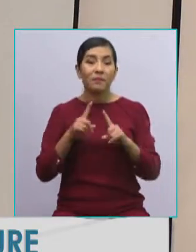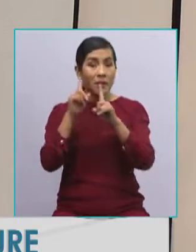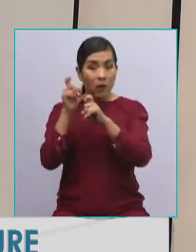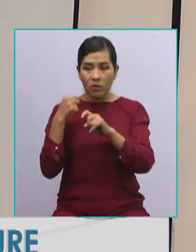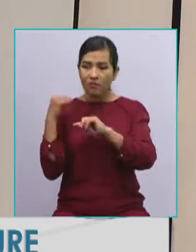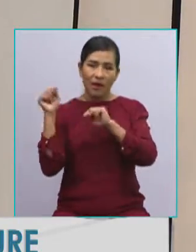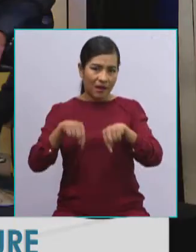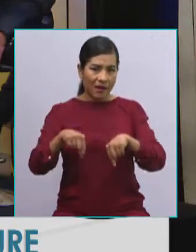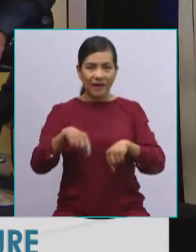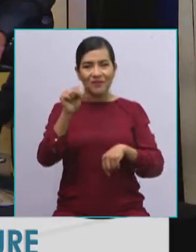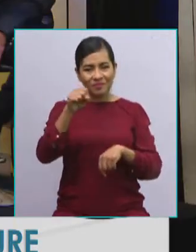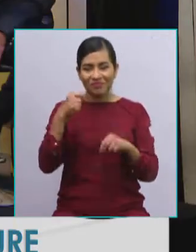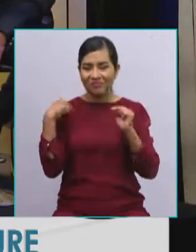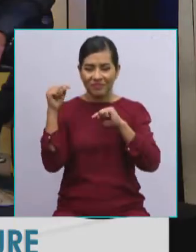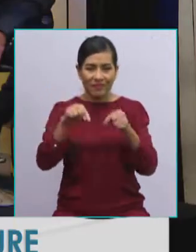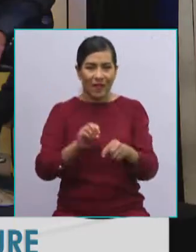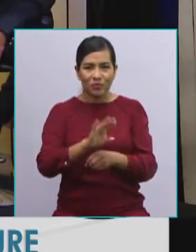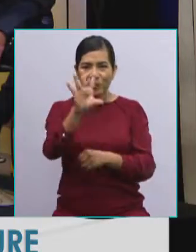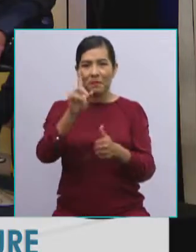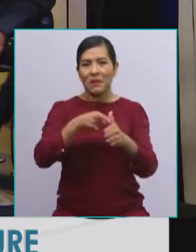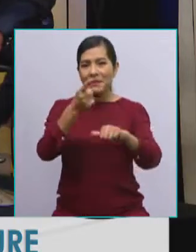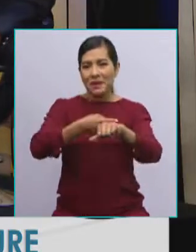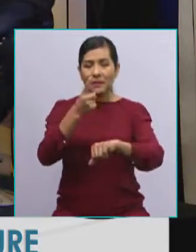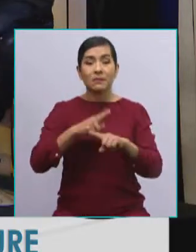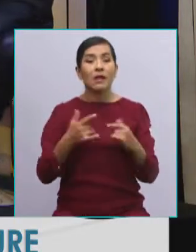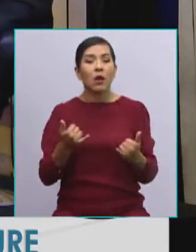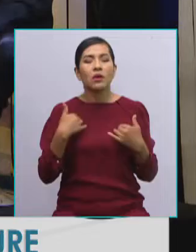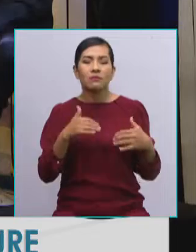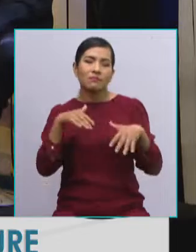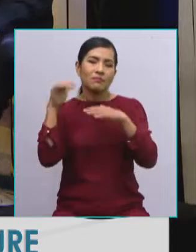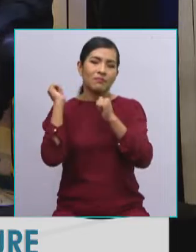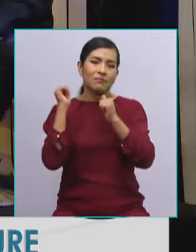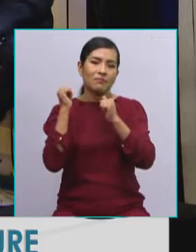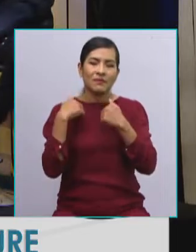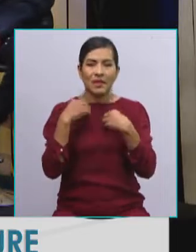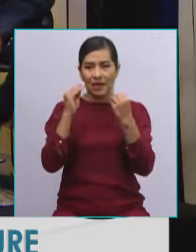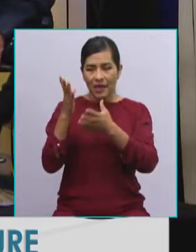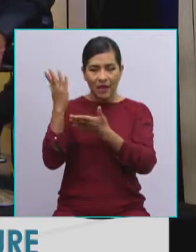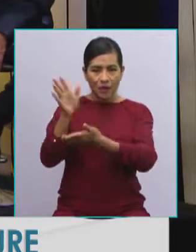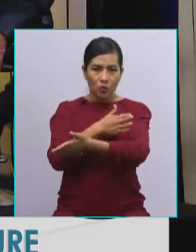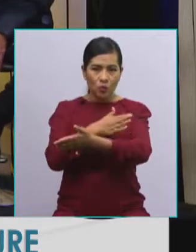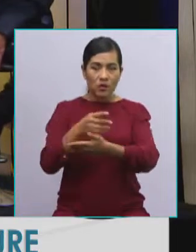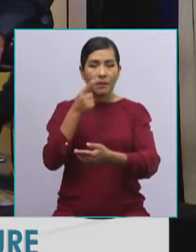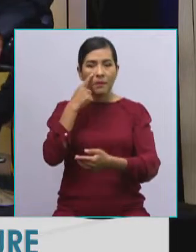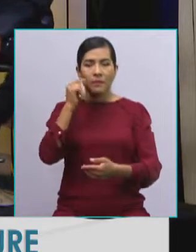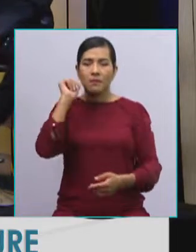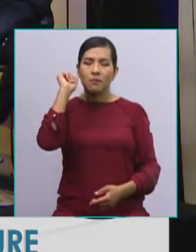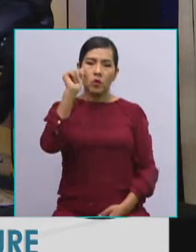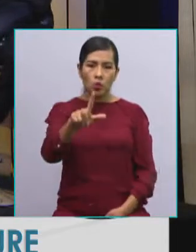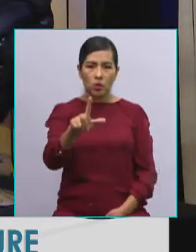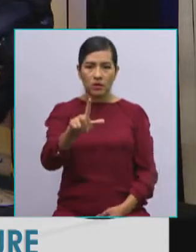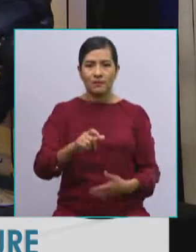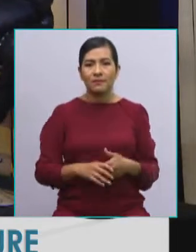Pero claro, sí, primicia, pero buenísimo. Bueno, con nosotros chao, los dejamos con música, nos vemos el lunes.